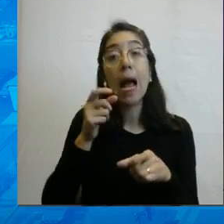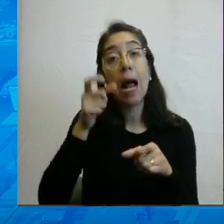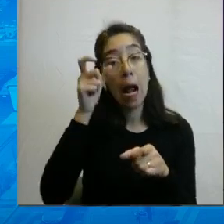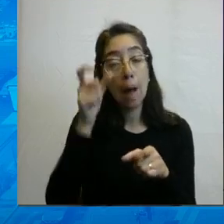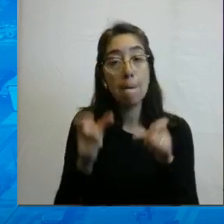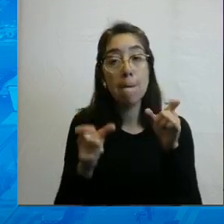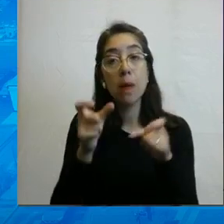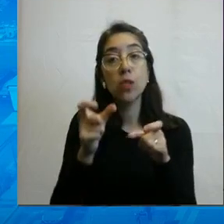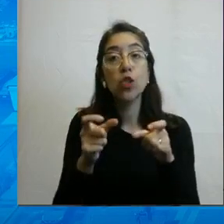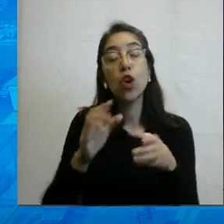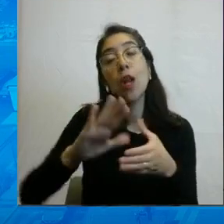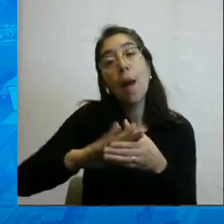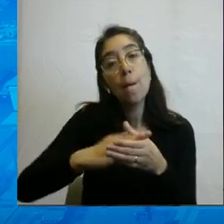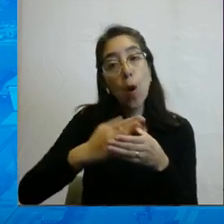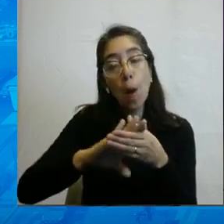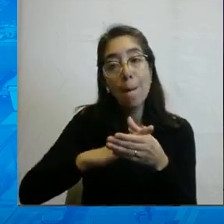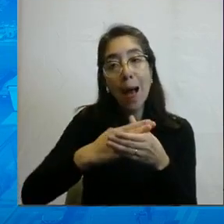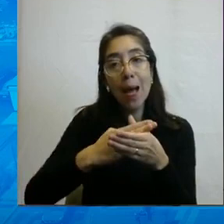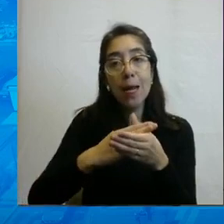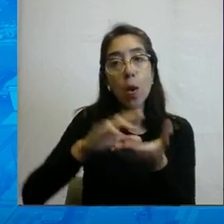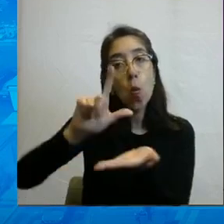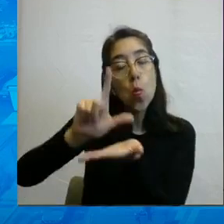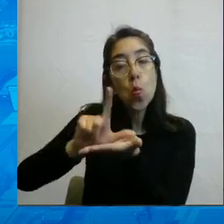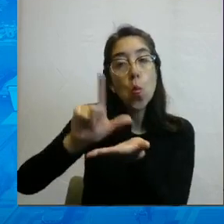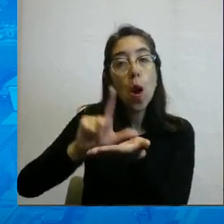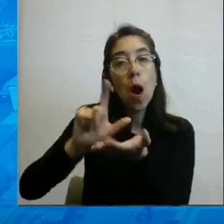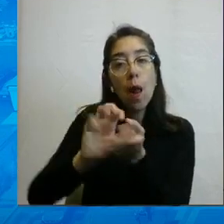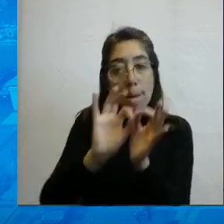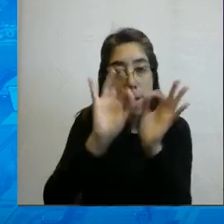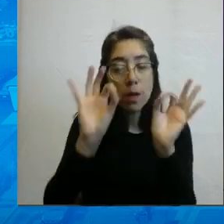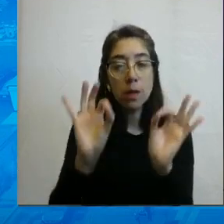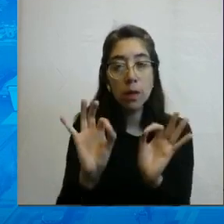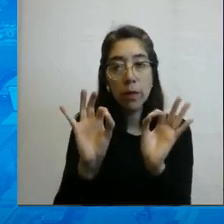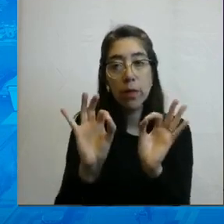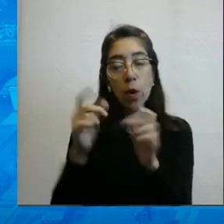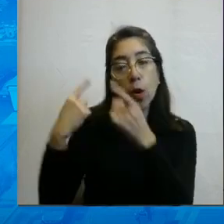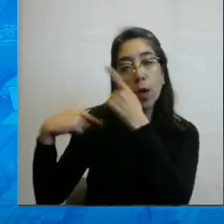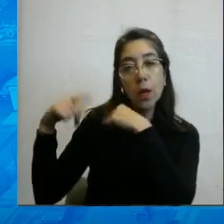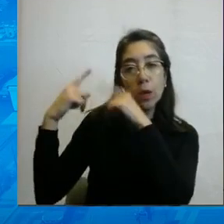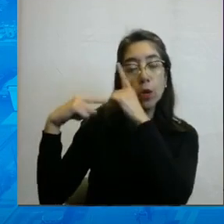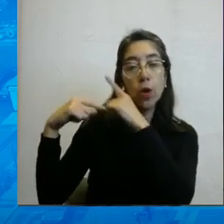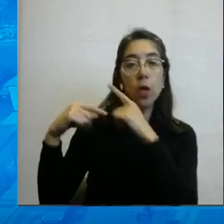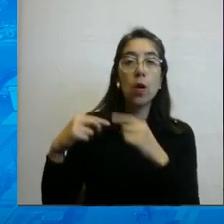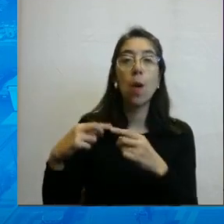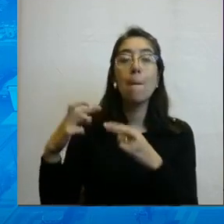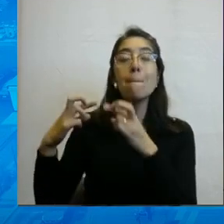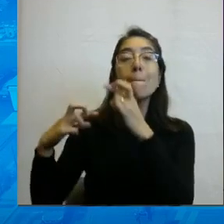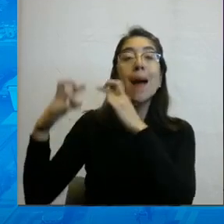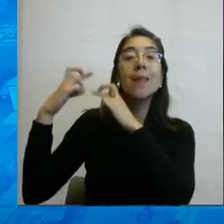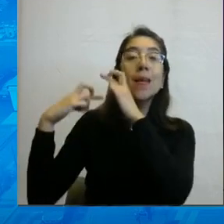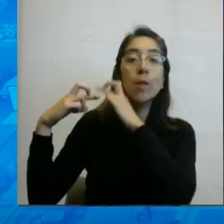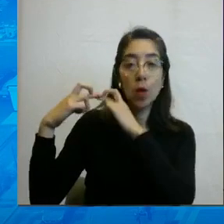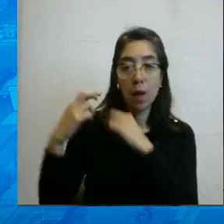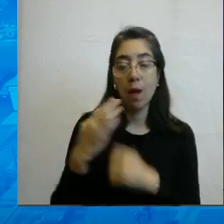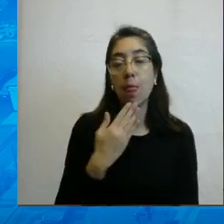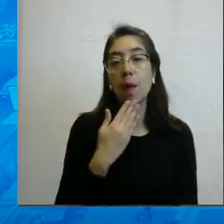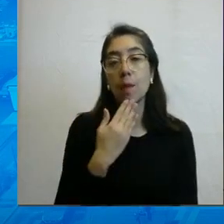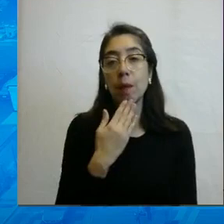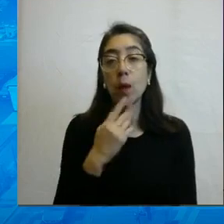por este decreto que vela por las actividades típicas de ellos, ¿cierto? Así que también después de tanto trabajo, varios meses, yo creo que más de un